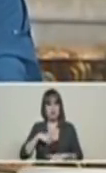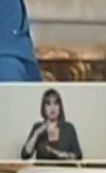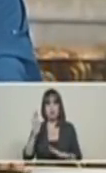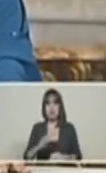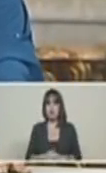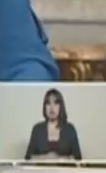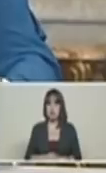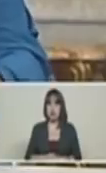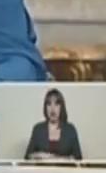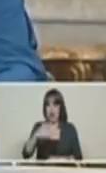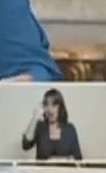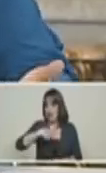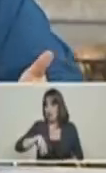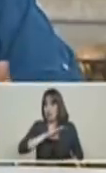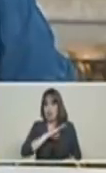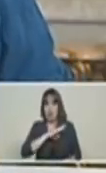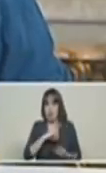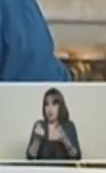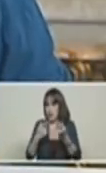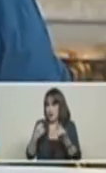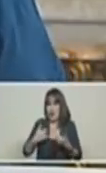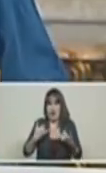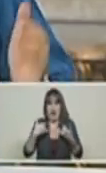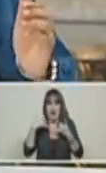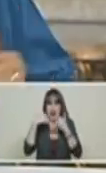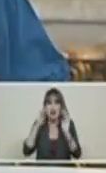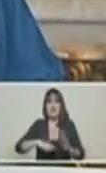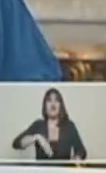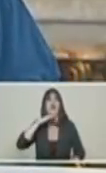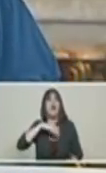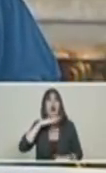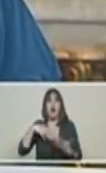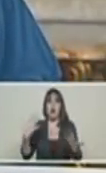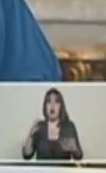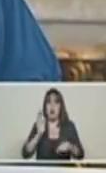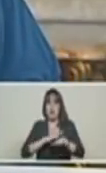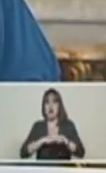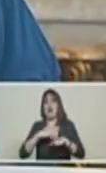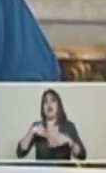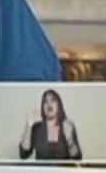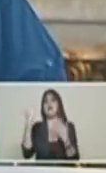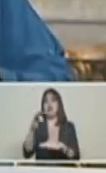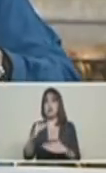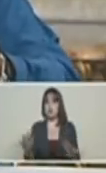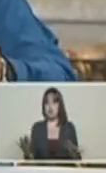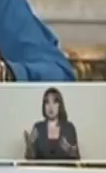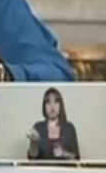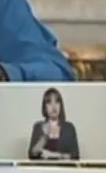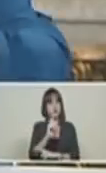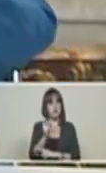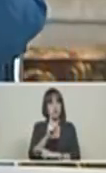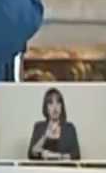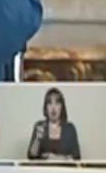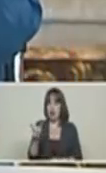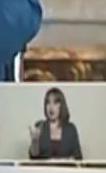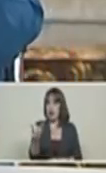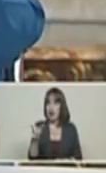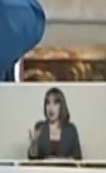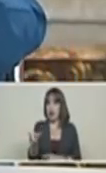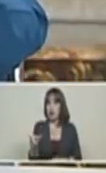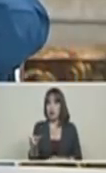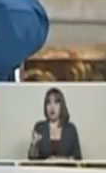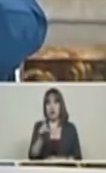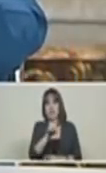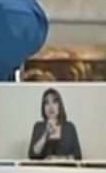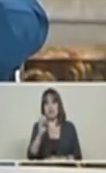Es el dinero de la gente y tenemos dinero. ¿Por qué le van a poner limitación? Y en los cajeros automáticos, por ahora